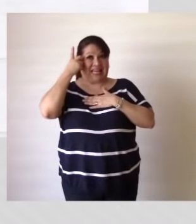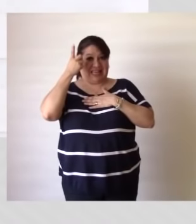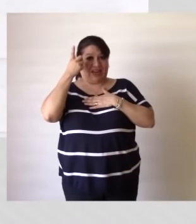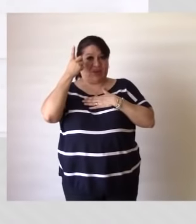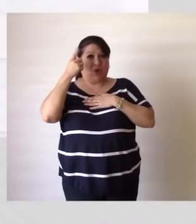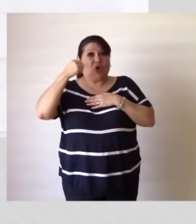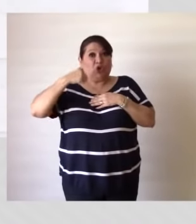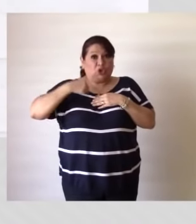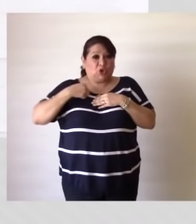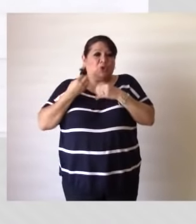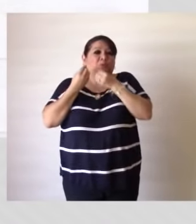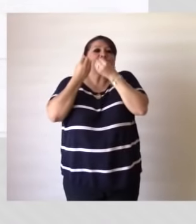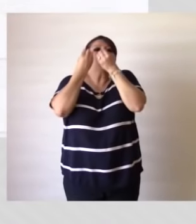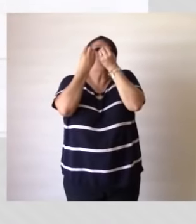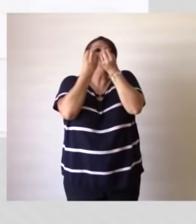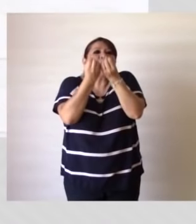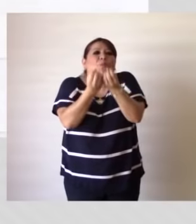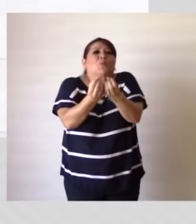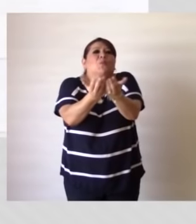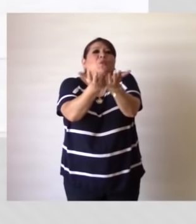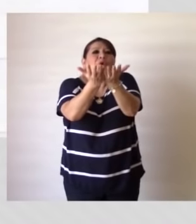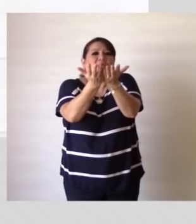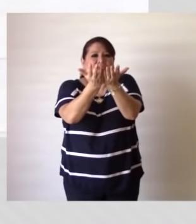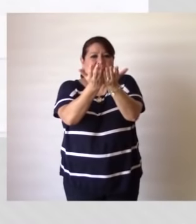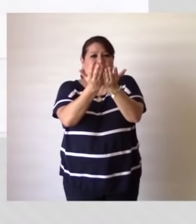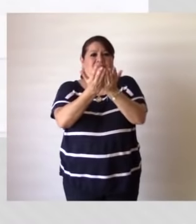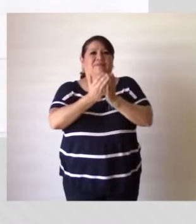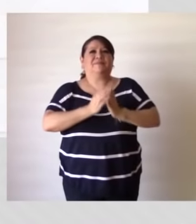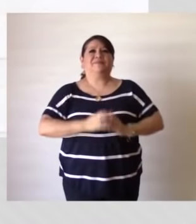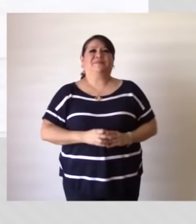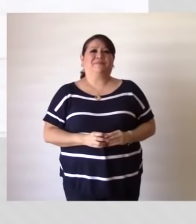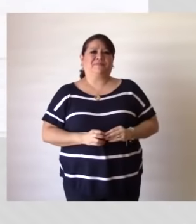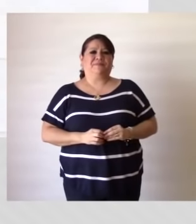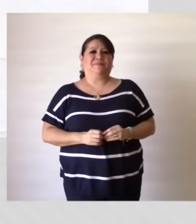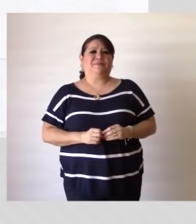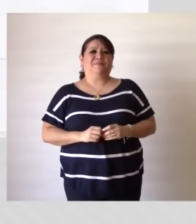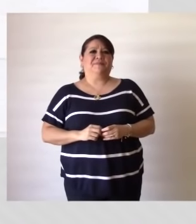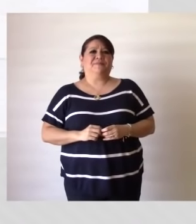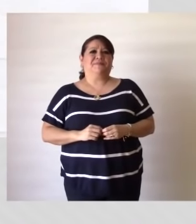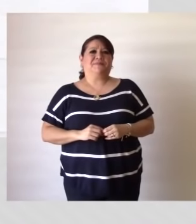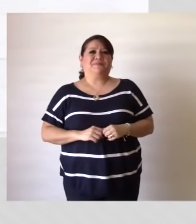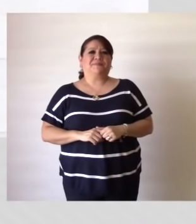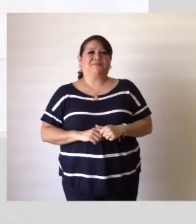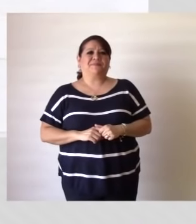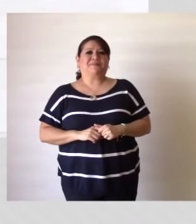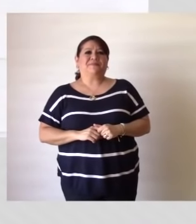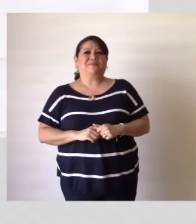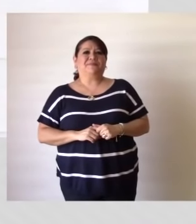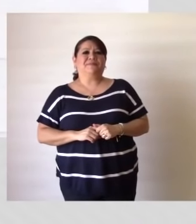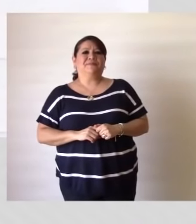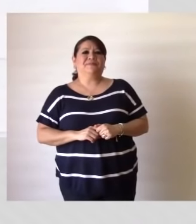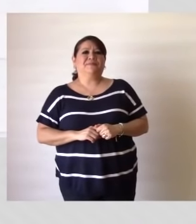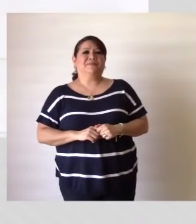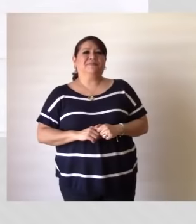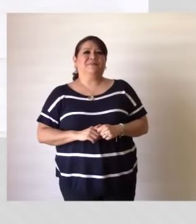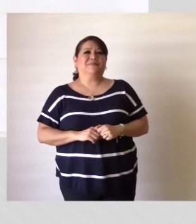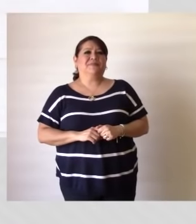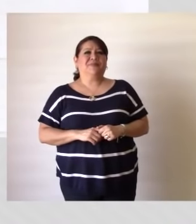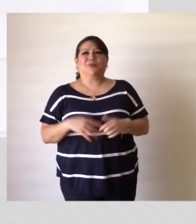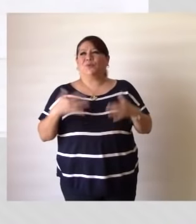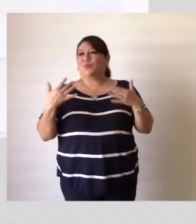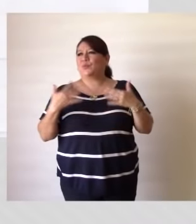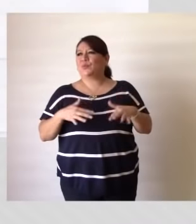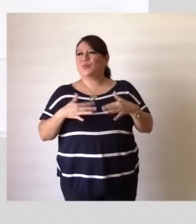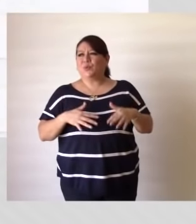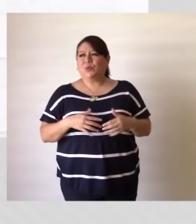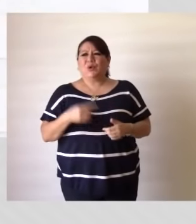lo que es del padre y os lo hará saber qué cosas son de jesucristo y qué cosas son